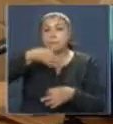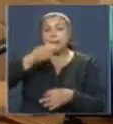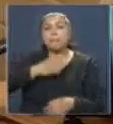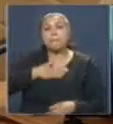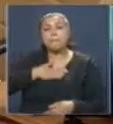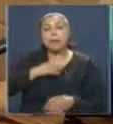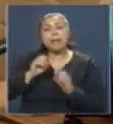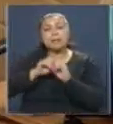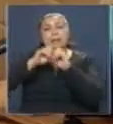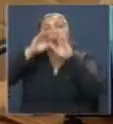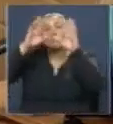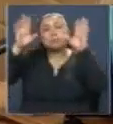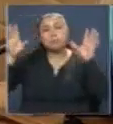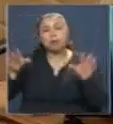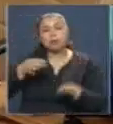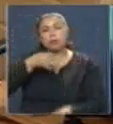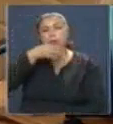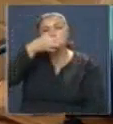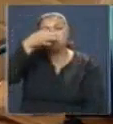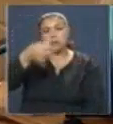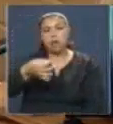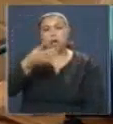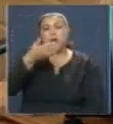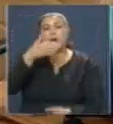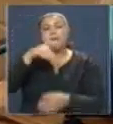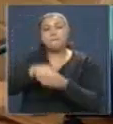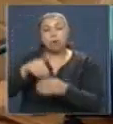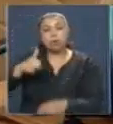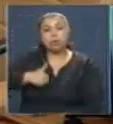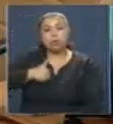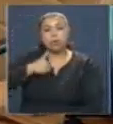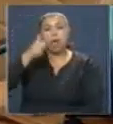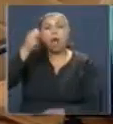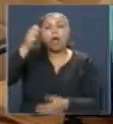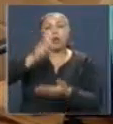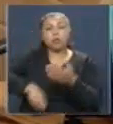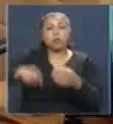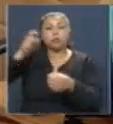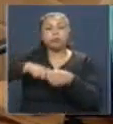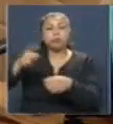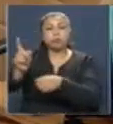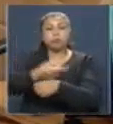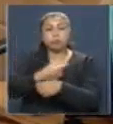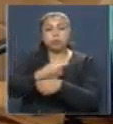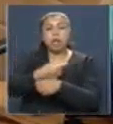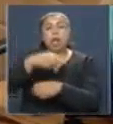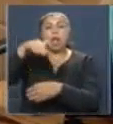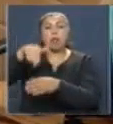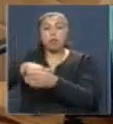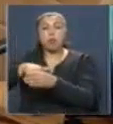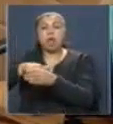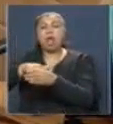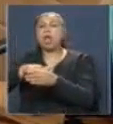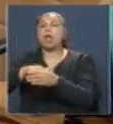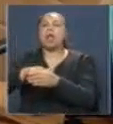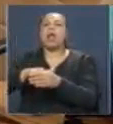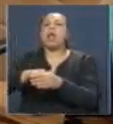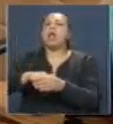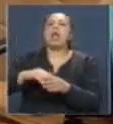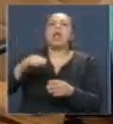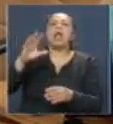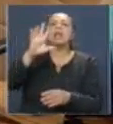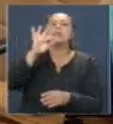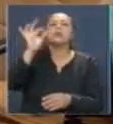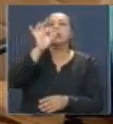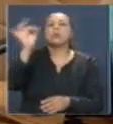claro lo que se va a decir cuando exista voto voluntario e inscripción automática y sufragie la mitad de los chilenos. Creo